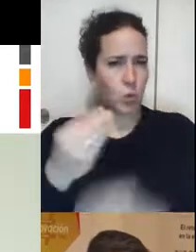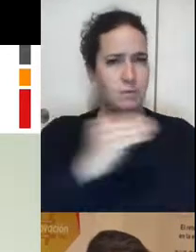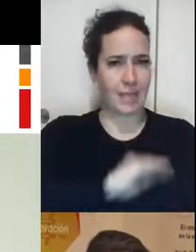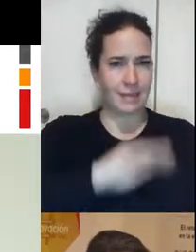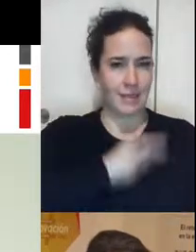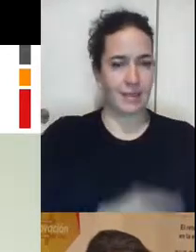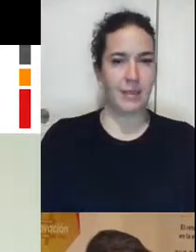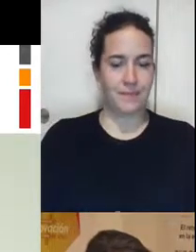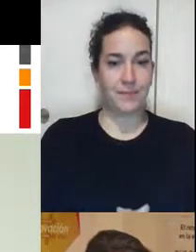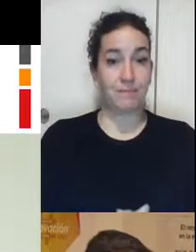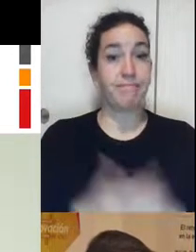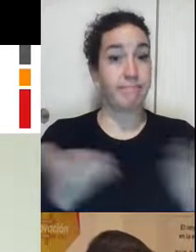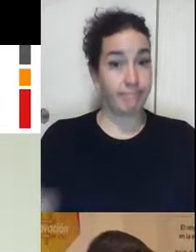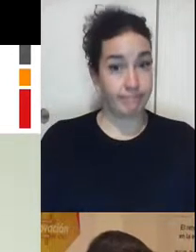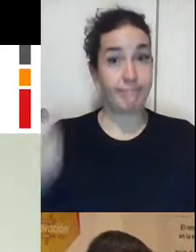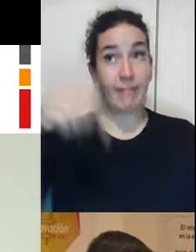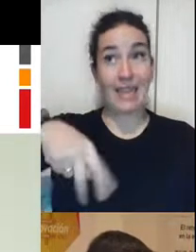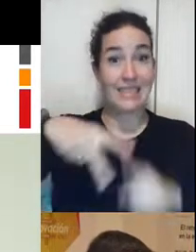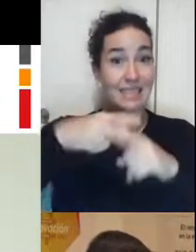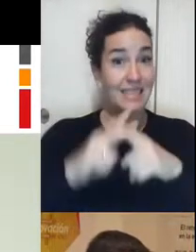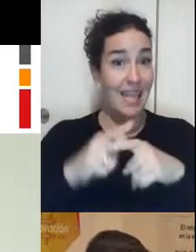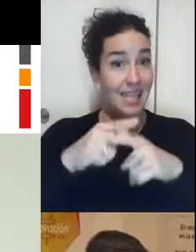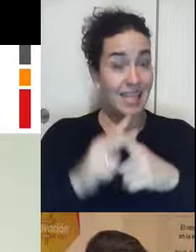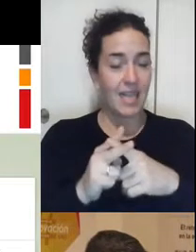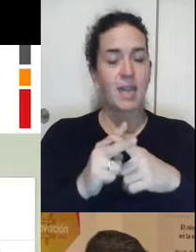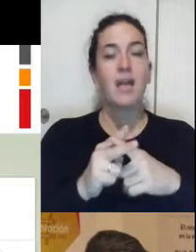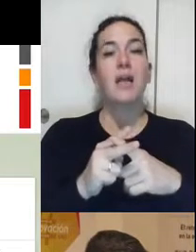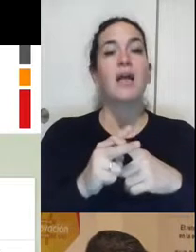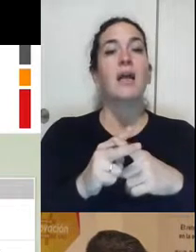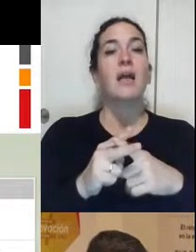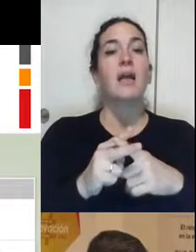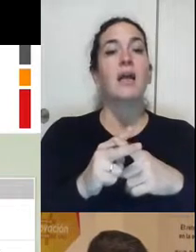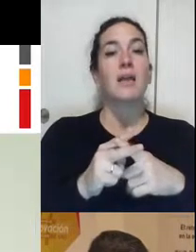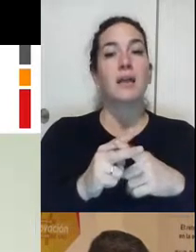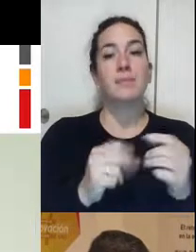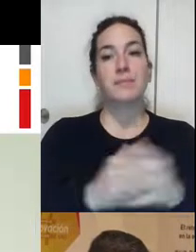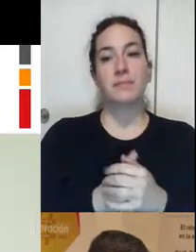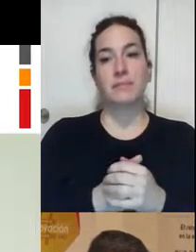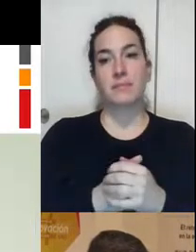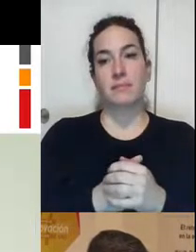nuestro taller, pues principalmente,